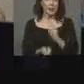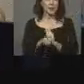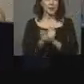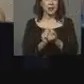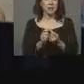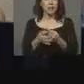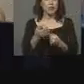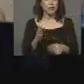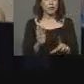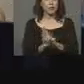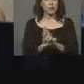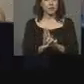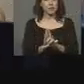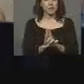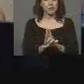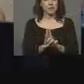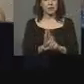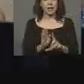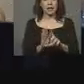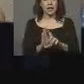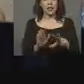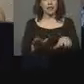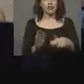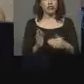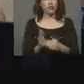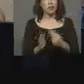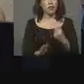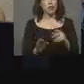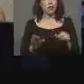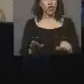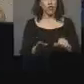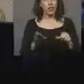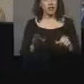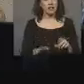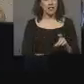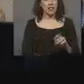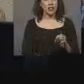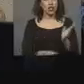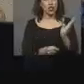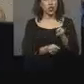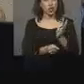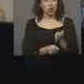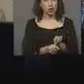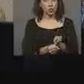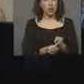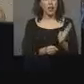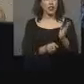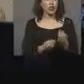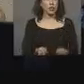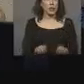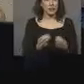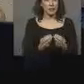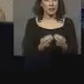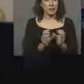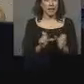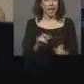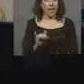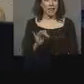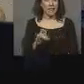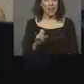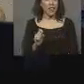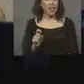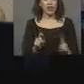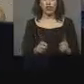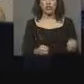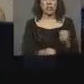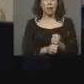Modificación de otros cuerpos legales. La Ley 18.216, en los delitos de tortura y de tortura calificada, no procede a